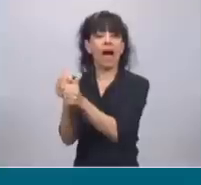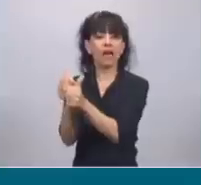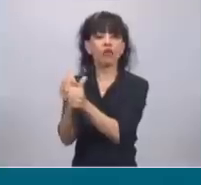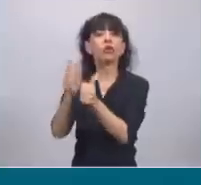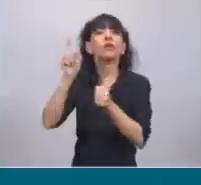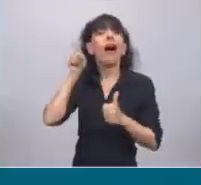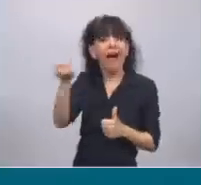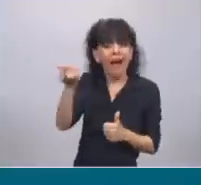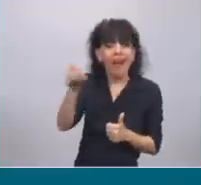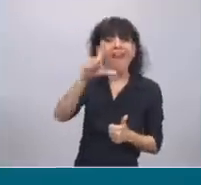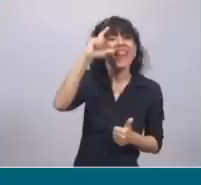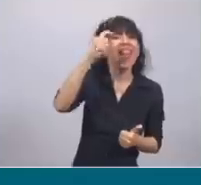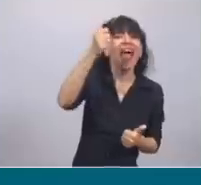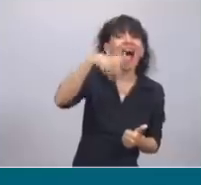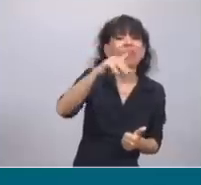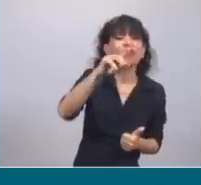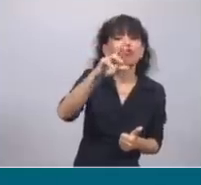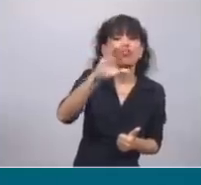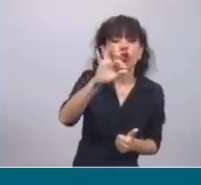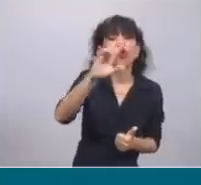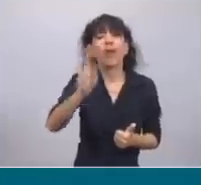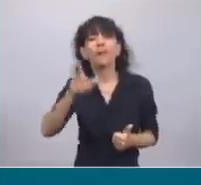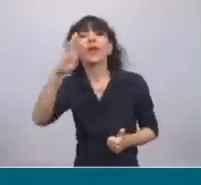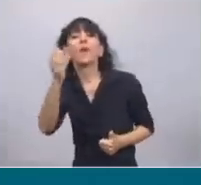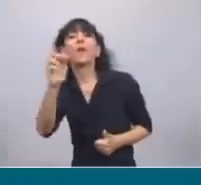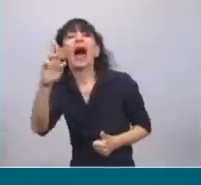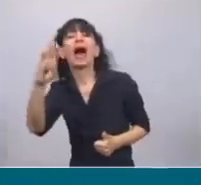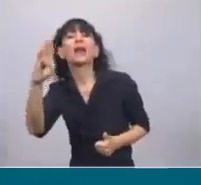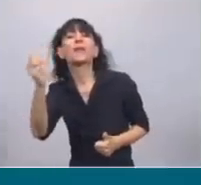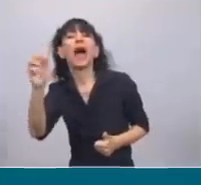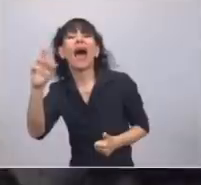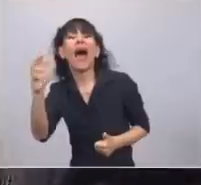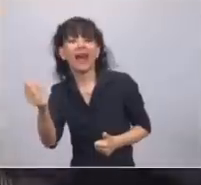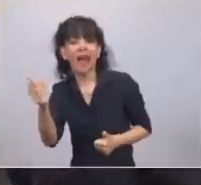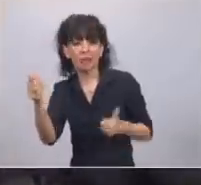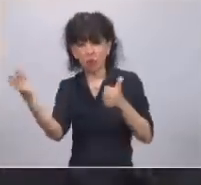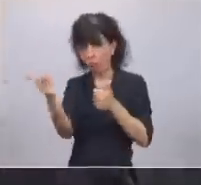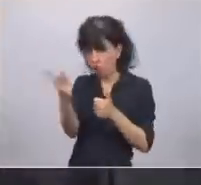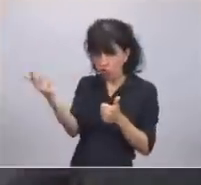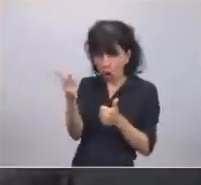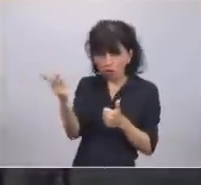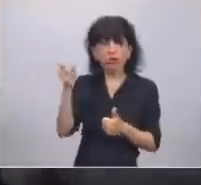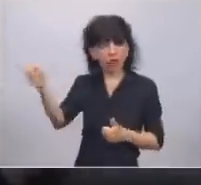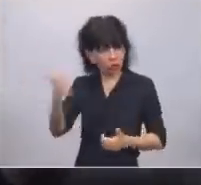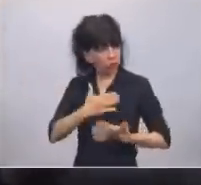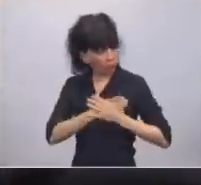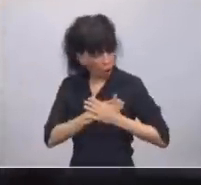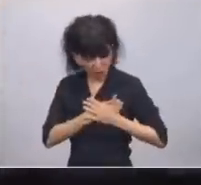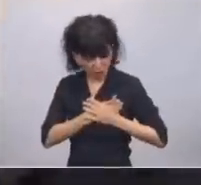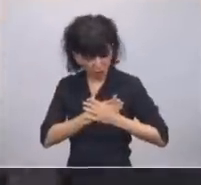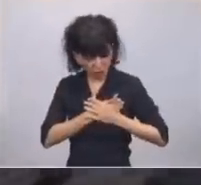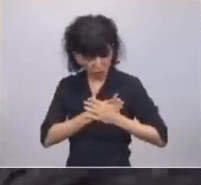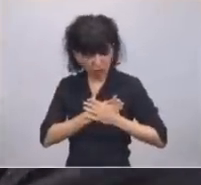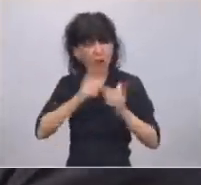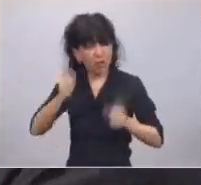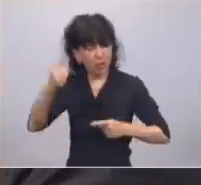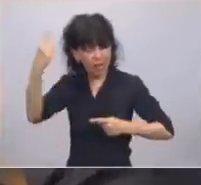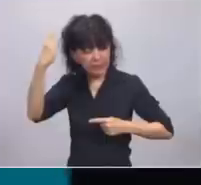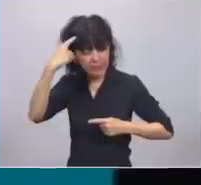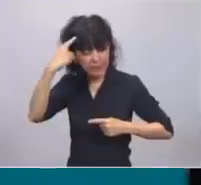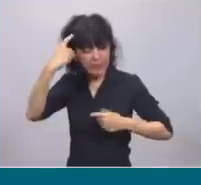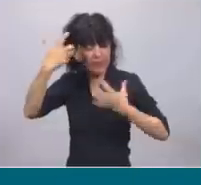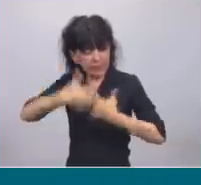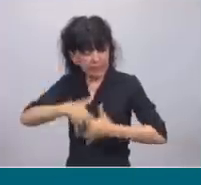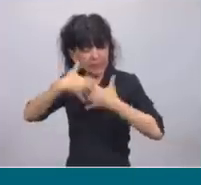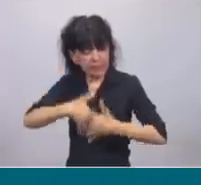Bárbara, que tienen, además del corazón, la cabeza puesta en pensar la ciudad